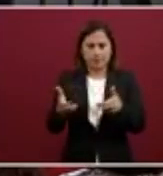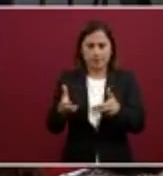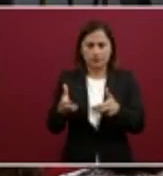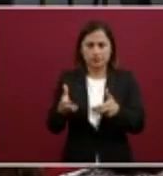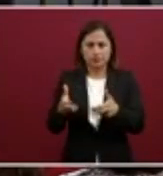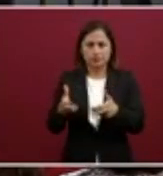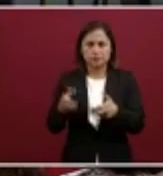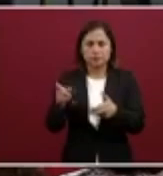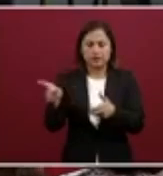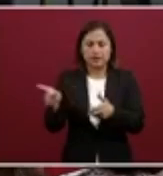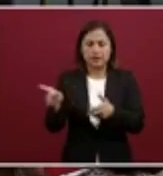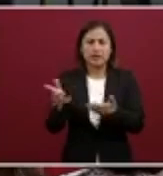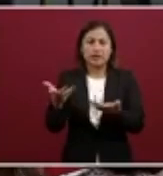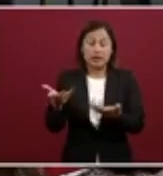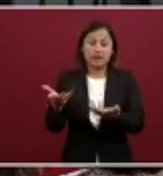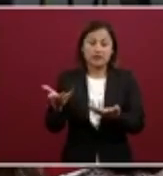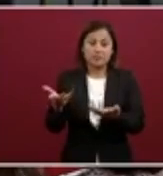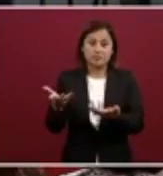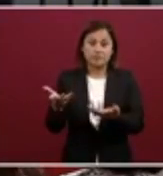tiene las mismas características